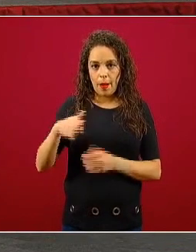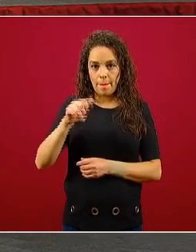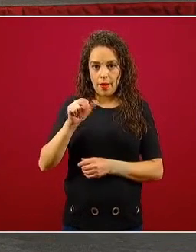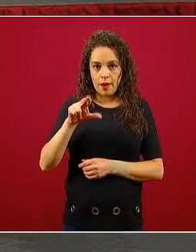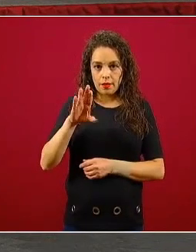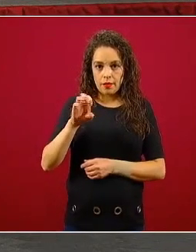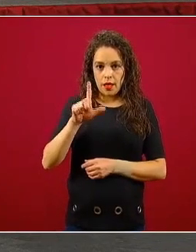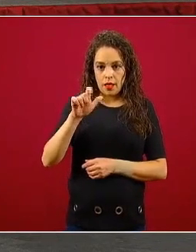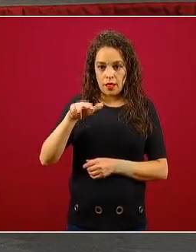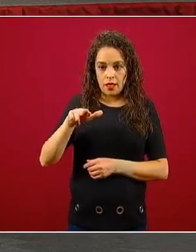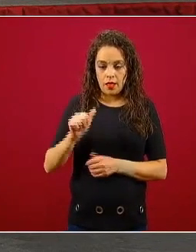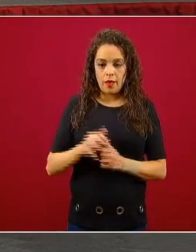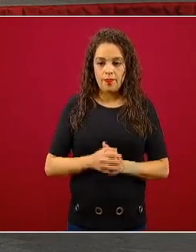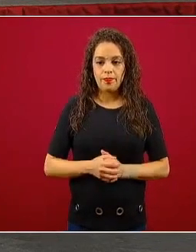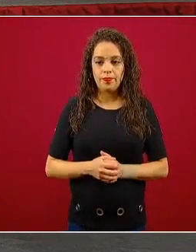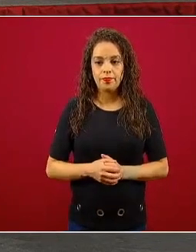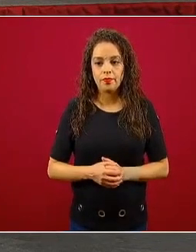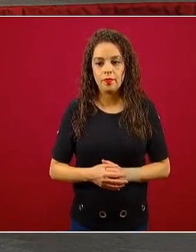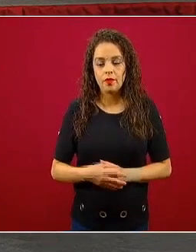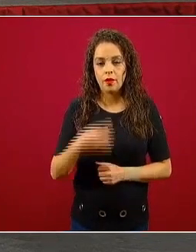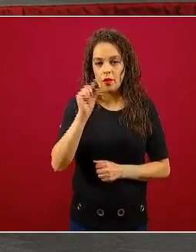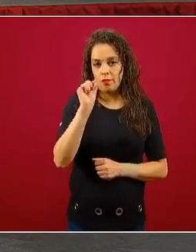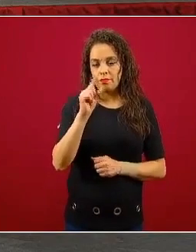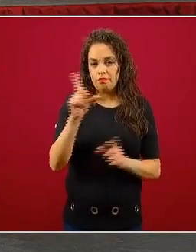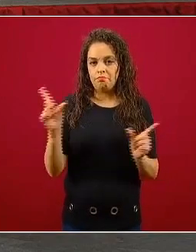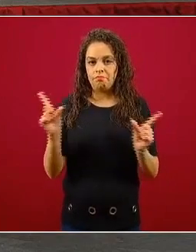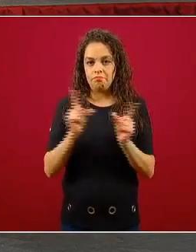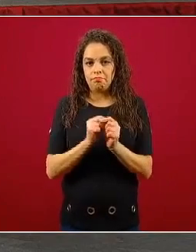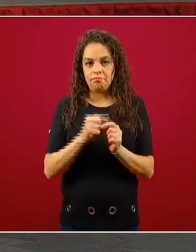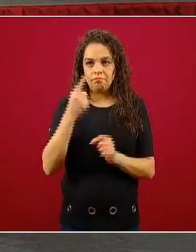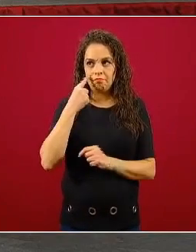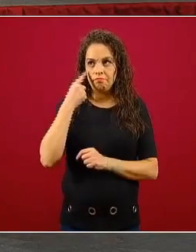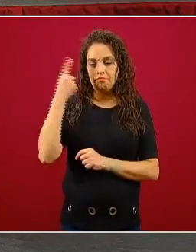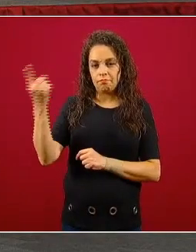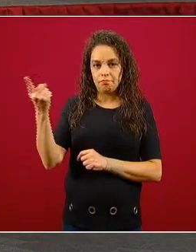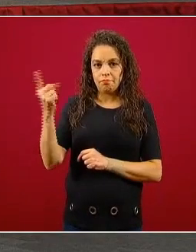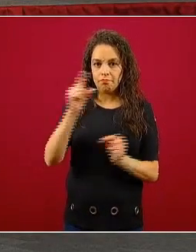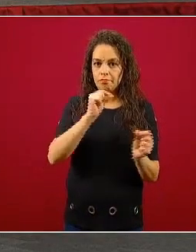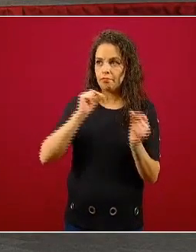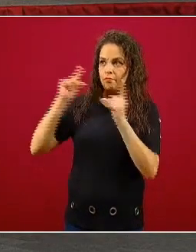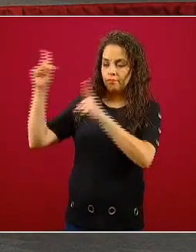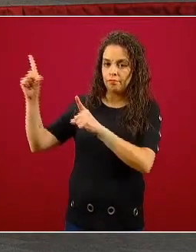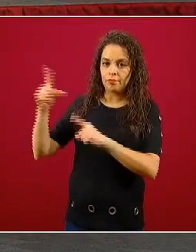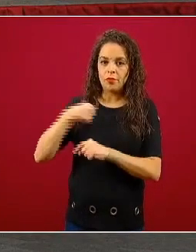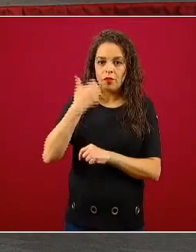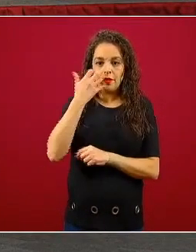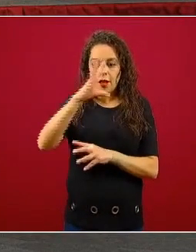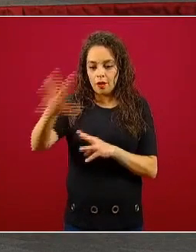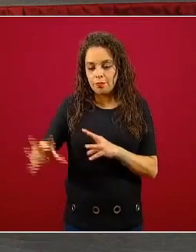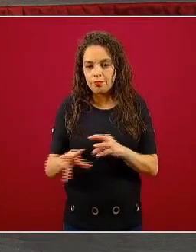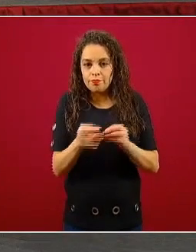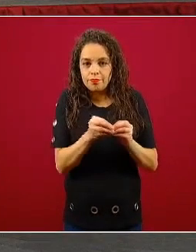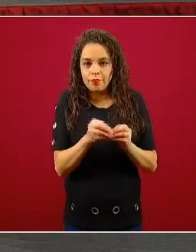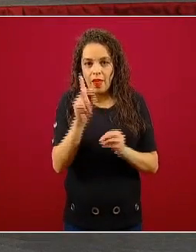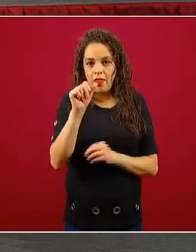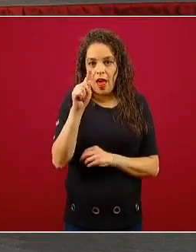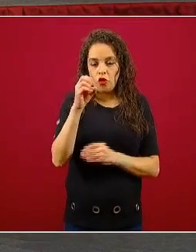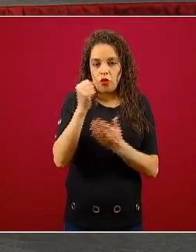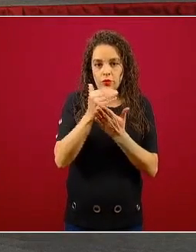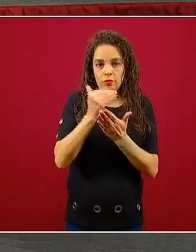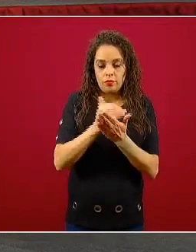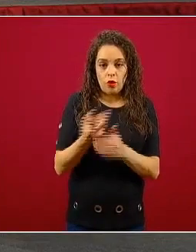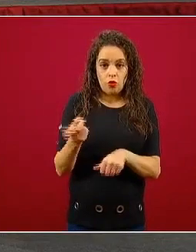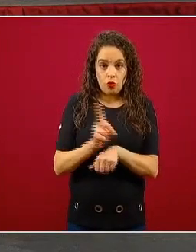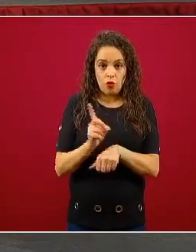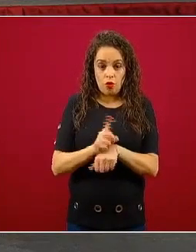permiten, para una presentación con algunos datos adicionales. Todos los días a esta